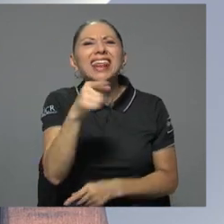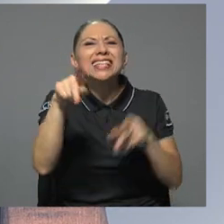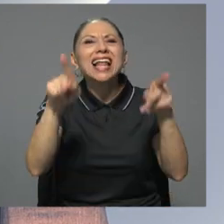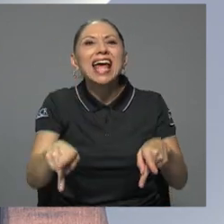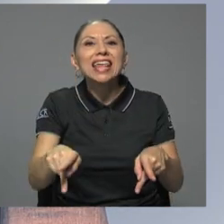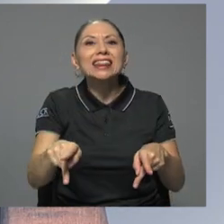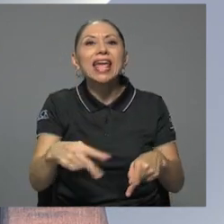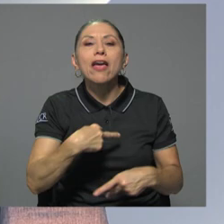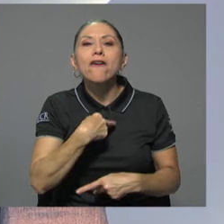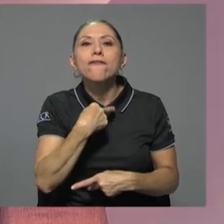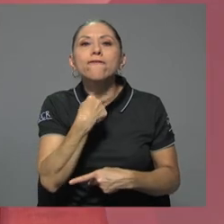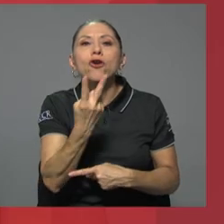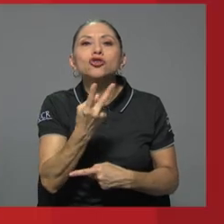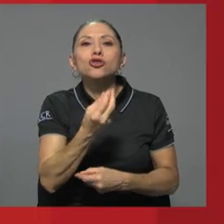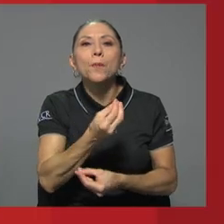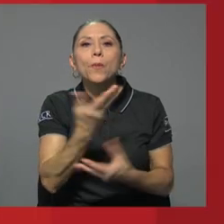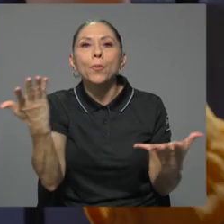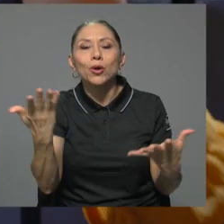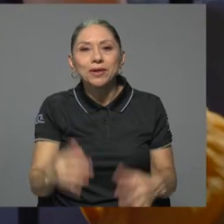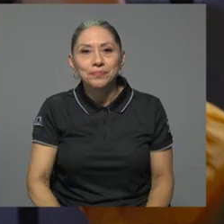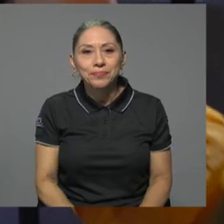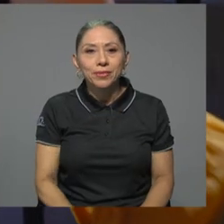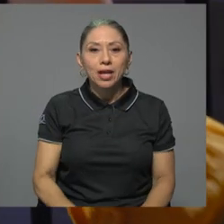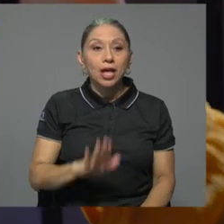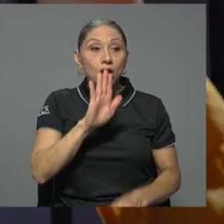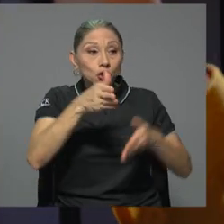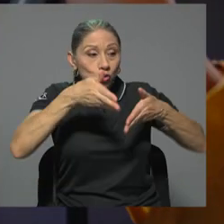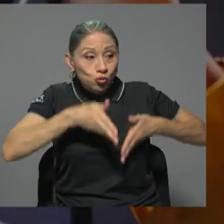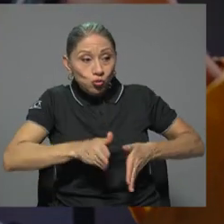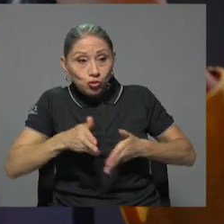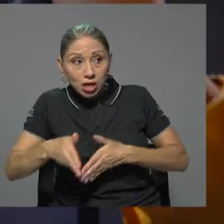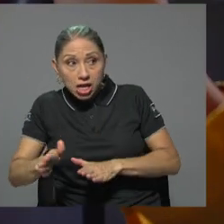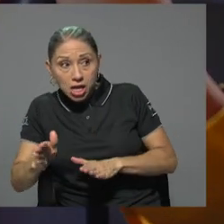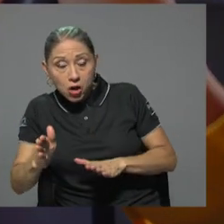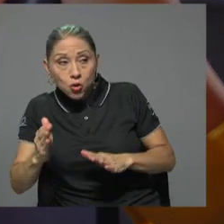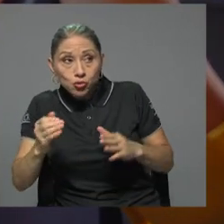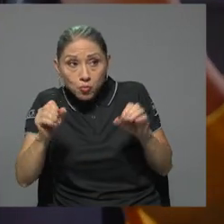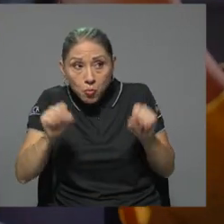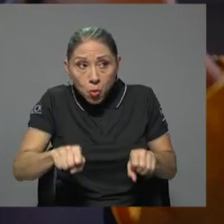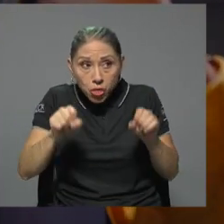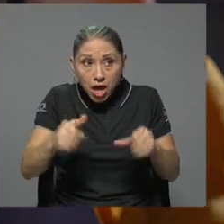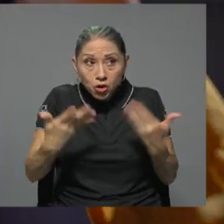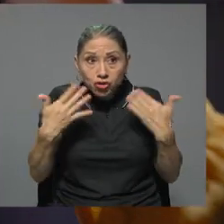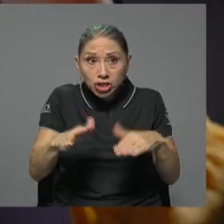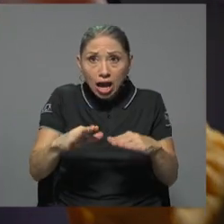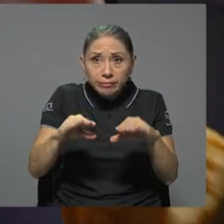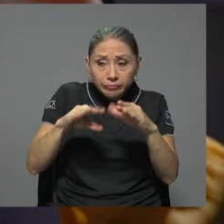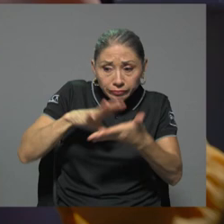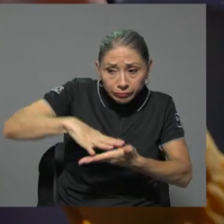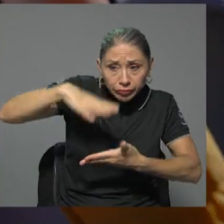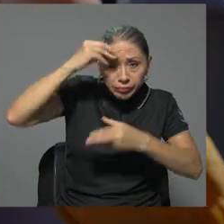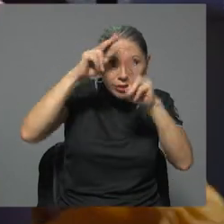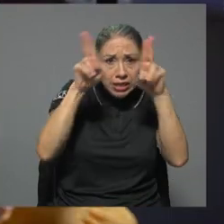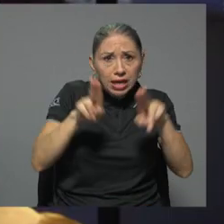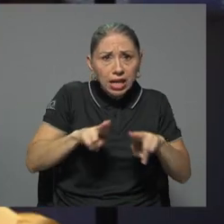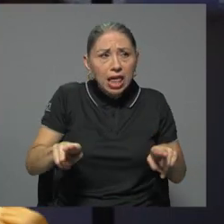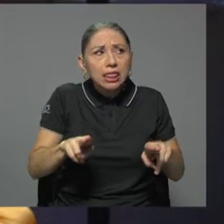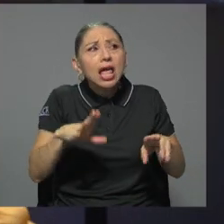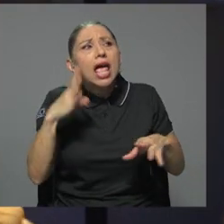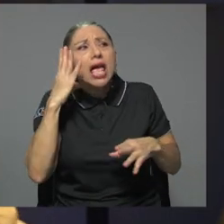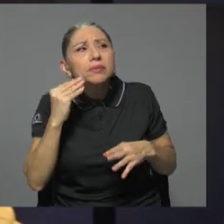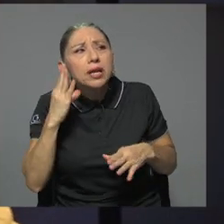vox populi sus hijos o hijas pudieron recibir clases por internet durante la pandemia cómo fue la experiencia